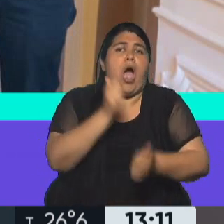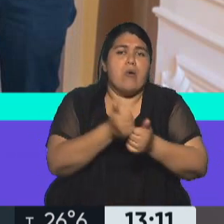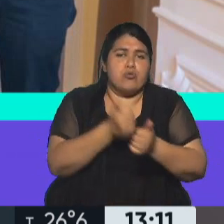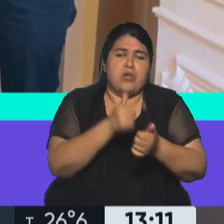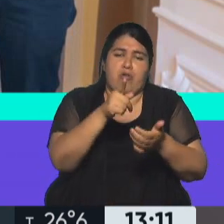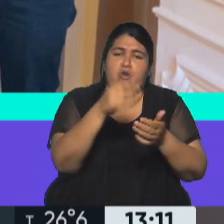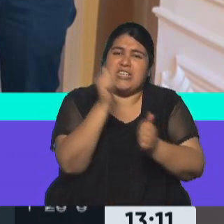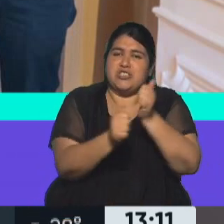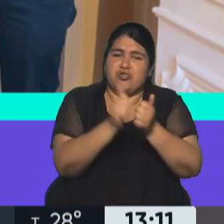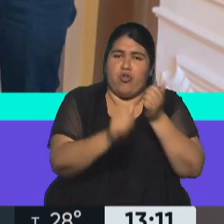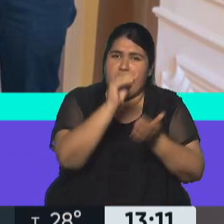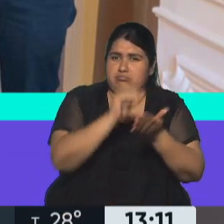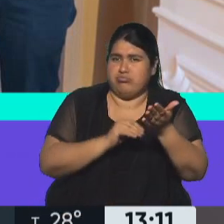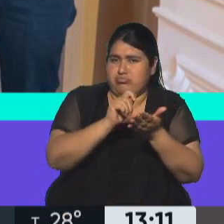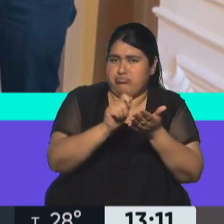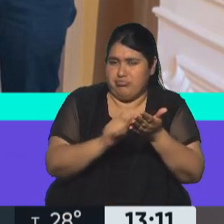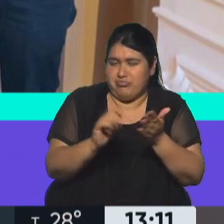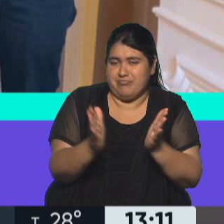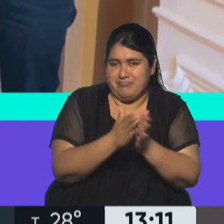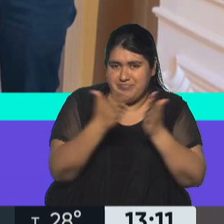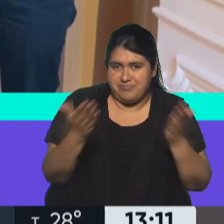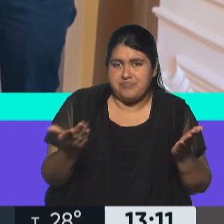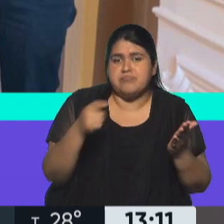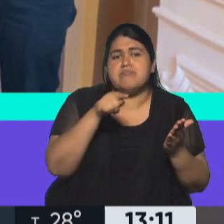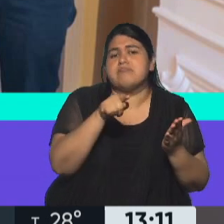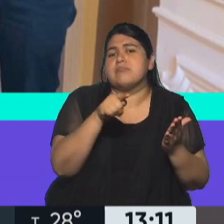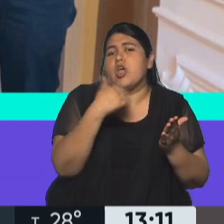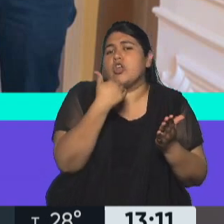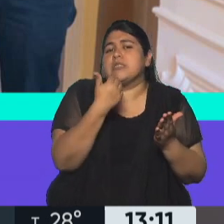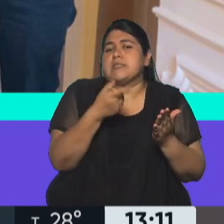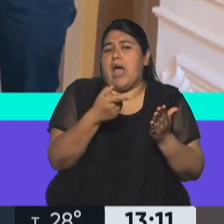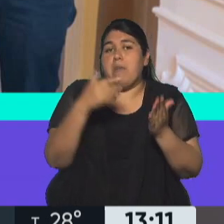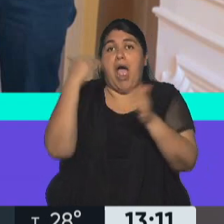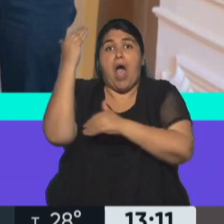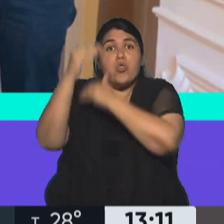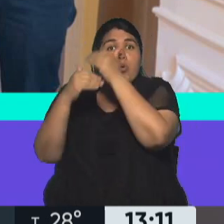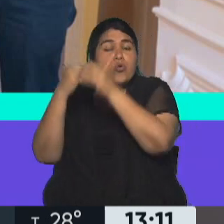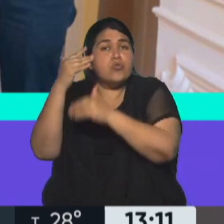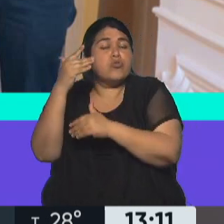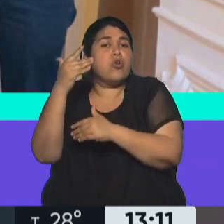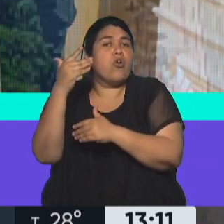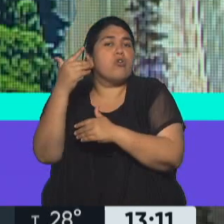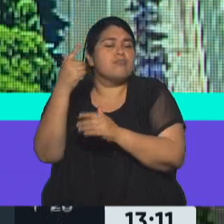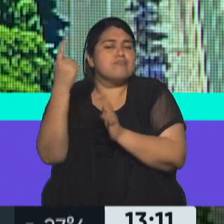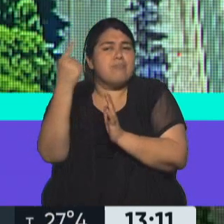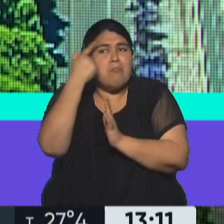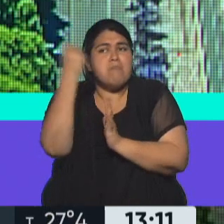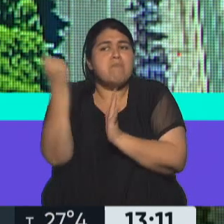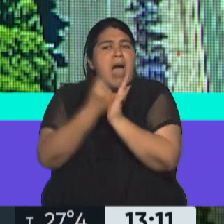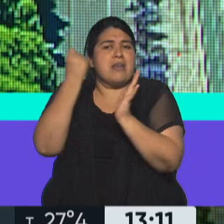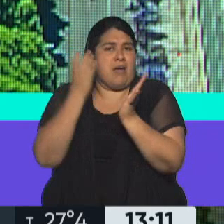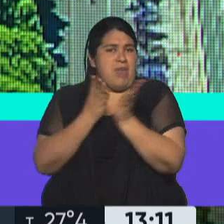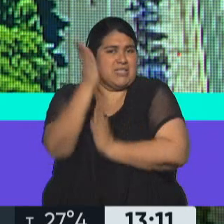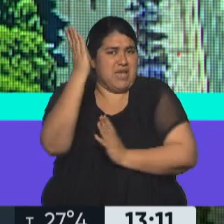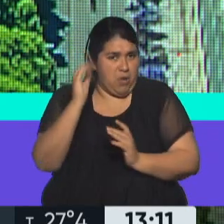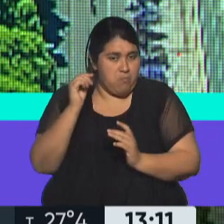¿no? ¿Cómo queda? Porque, digamos, no se sale indemne de esto. Un adulto lleva las consecuencias y las cicatrices para toda su vida. Por eso es